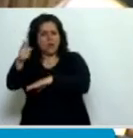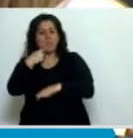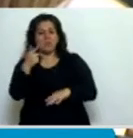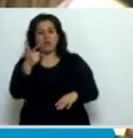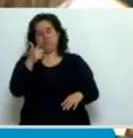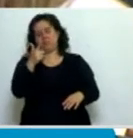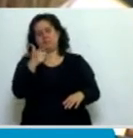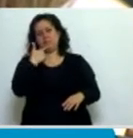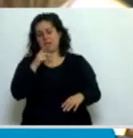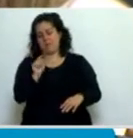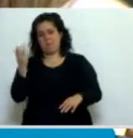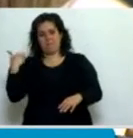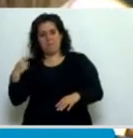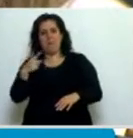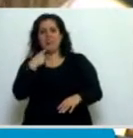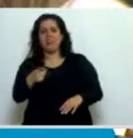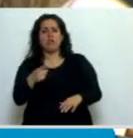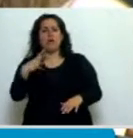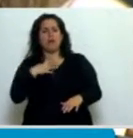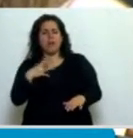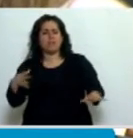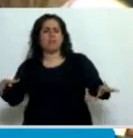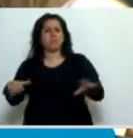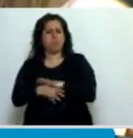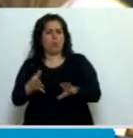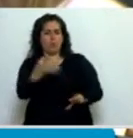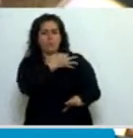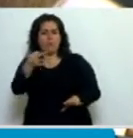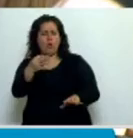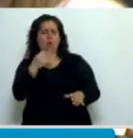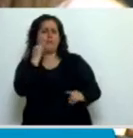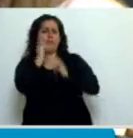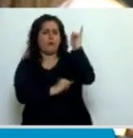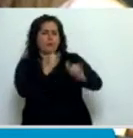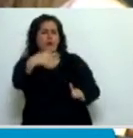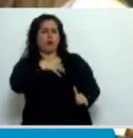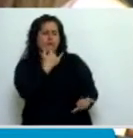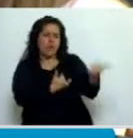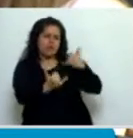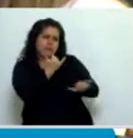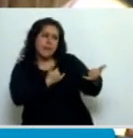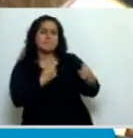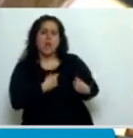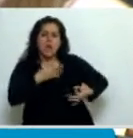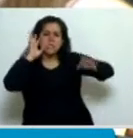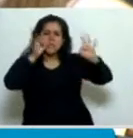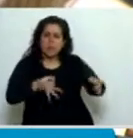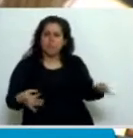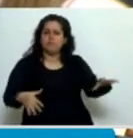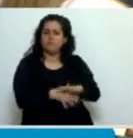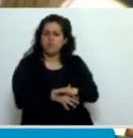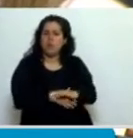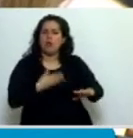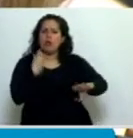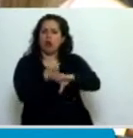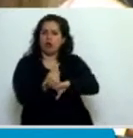pasado, habló de la falta de certezas e información confiable para poder auditar correctamente la